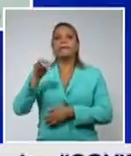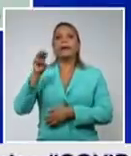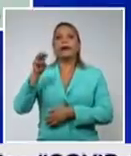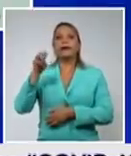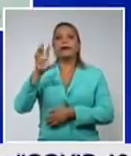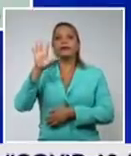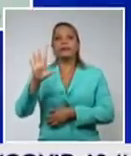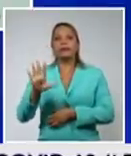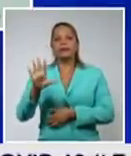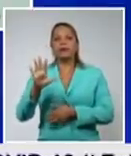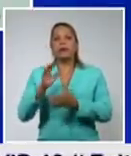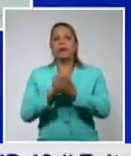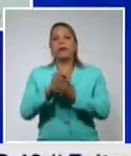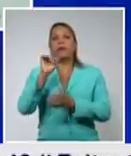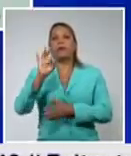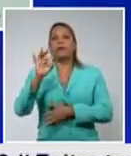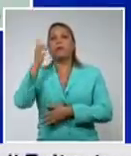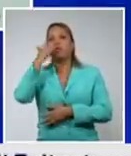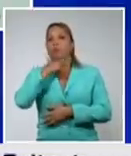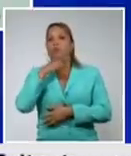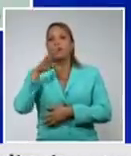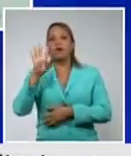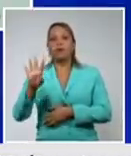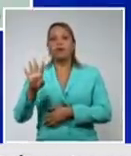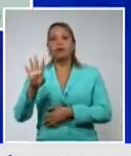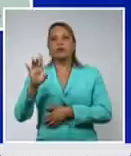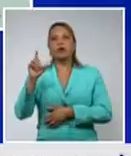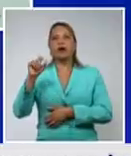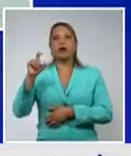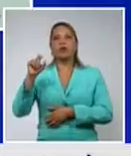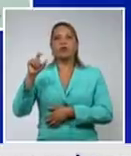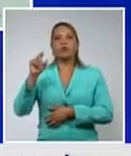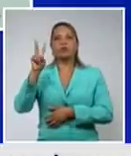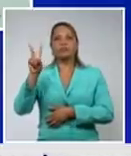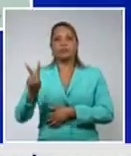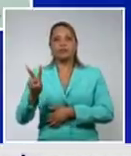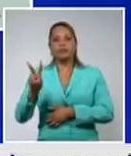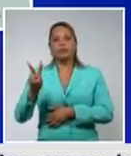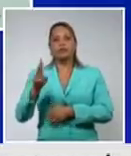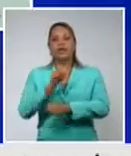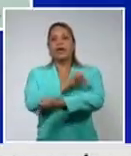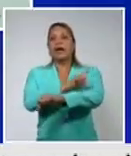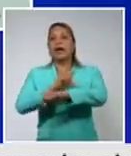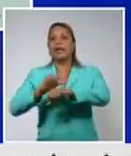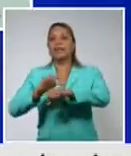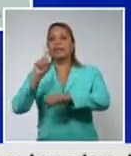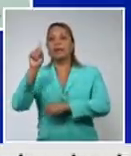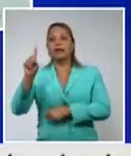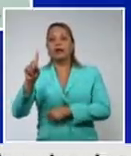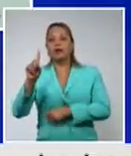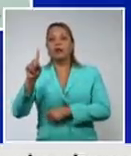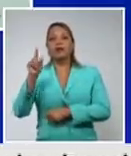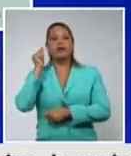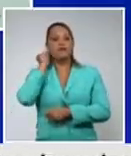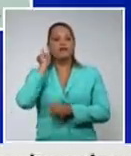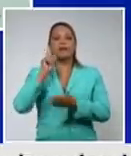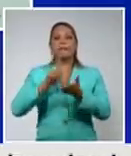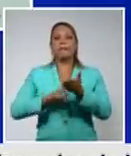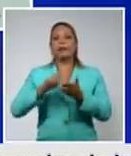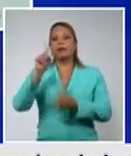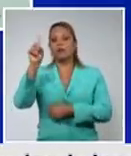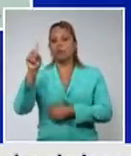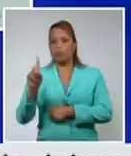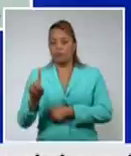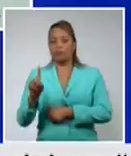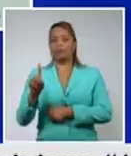5, Moa con 4, Cacocún con 2 y Antillas y Fran País con 1